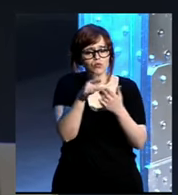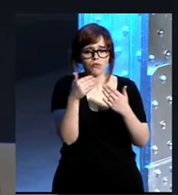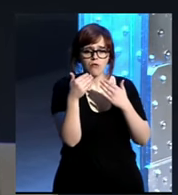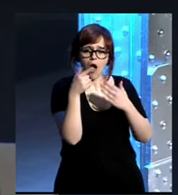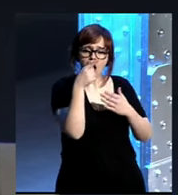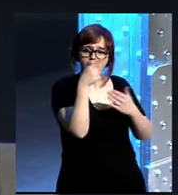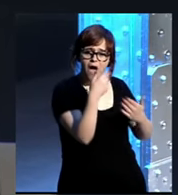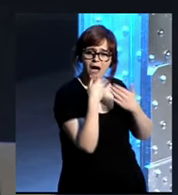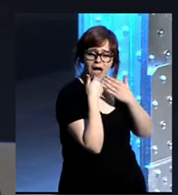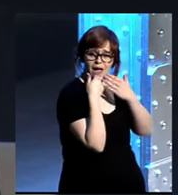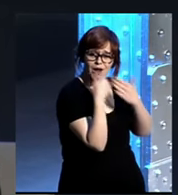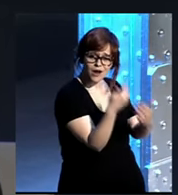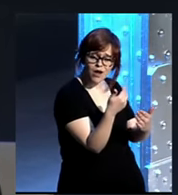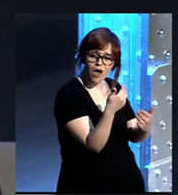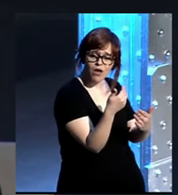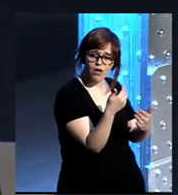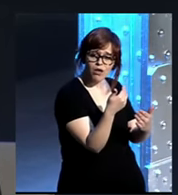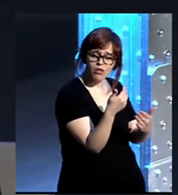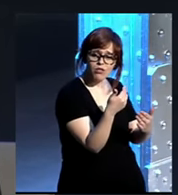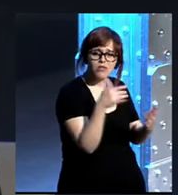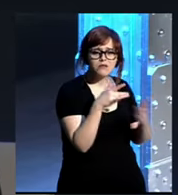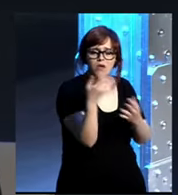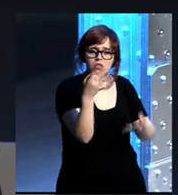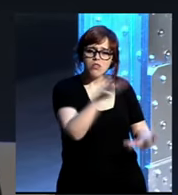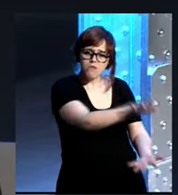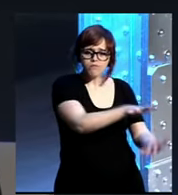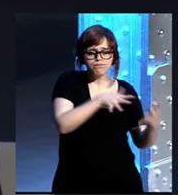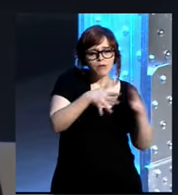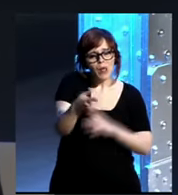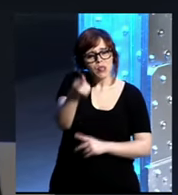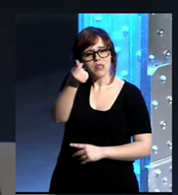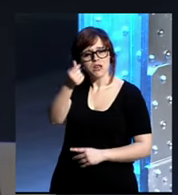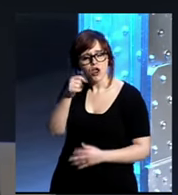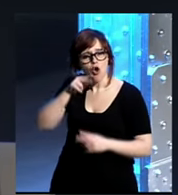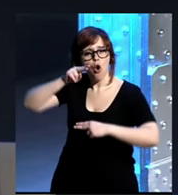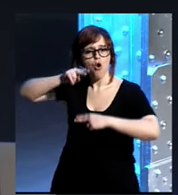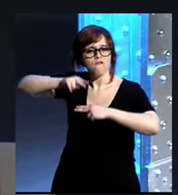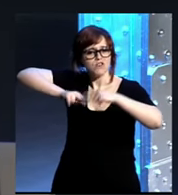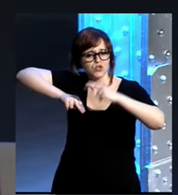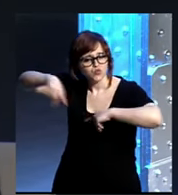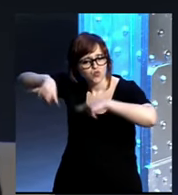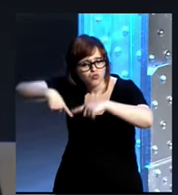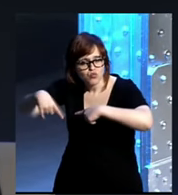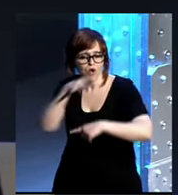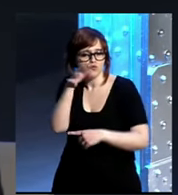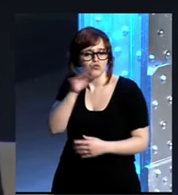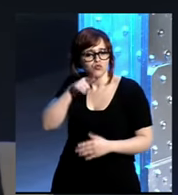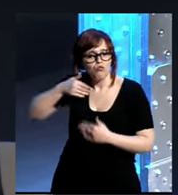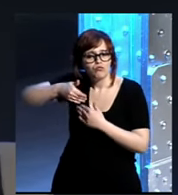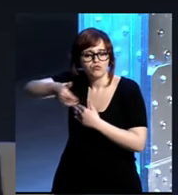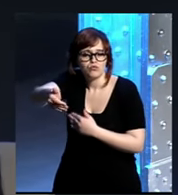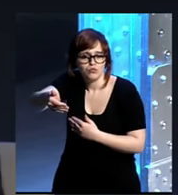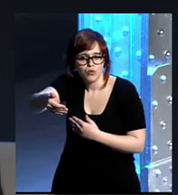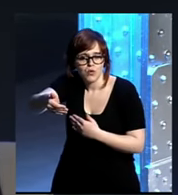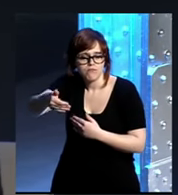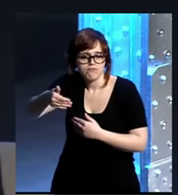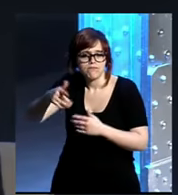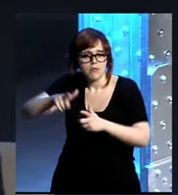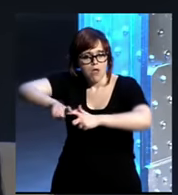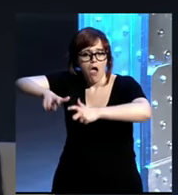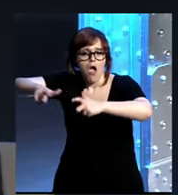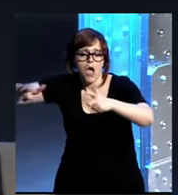a lo que puede ser la mutación de esos fondos a la creación de infraestructuras de creación de tejido futuro. Esto es muy complicado.